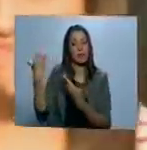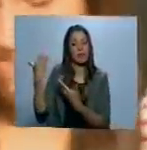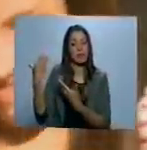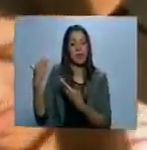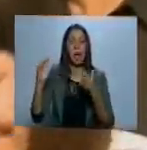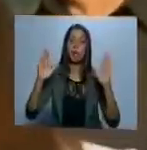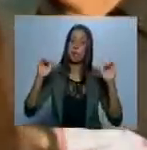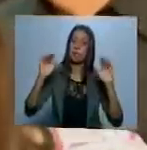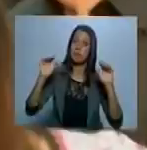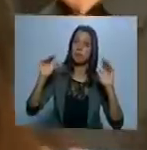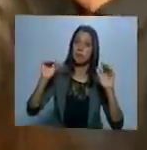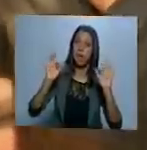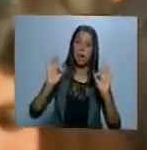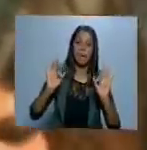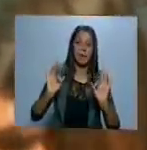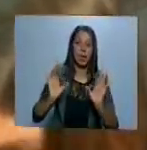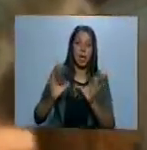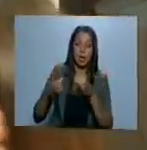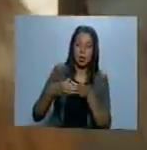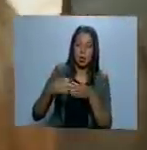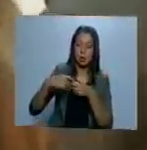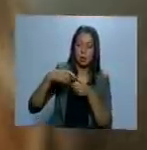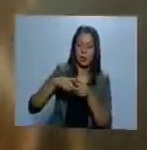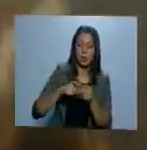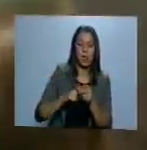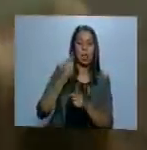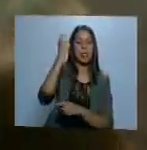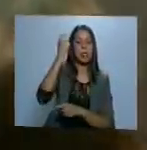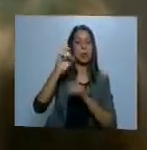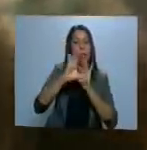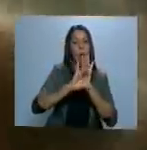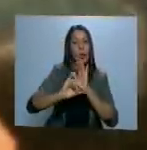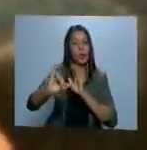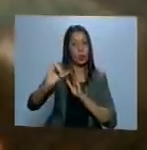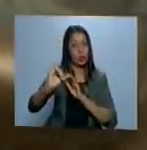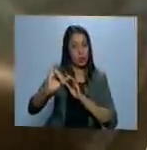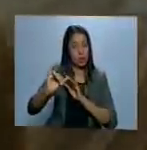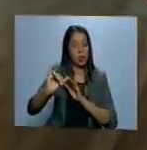una comisión nombrada por la presidenta de la Asamblea Nacional Constituyente,